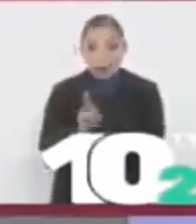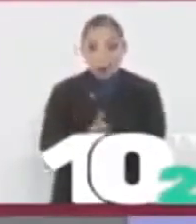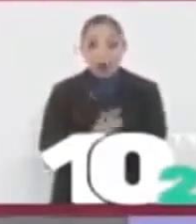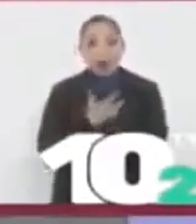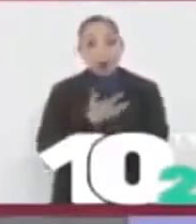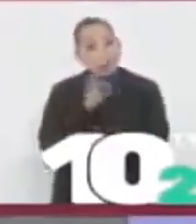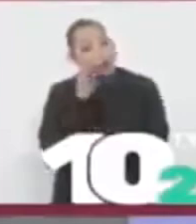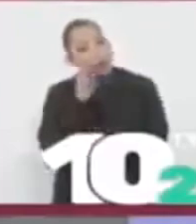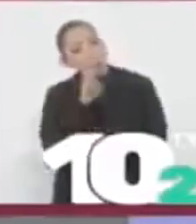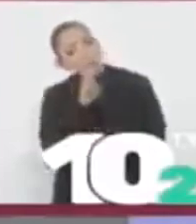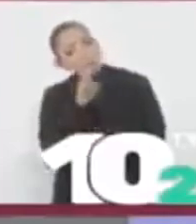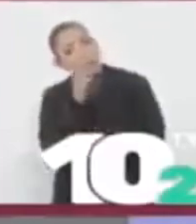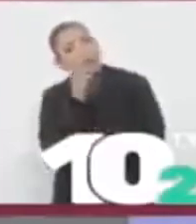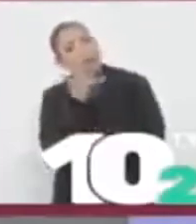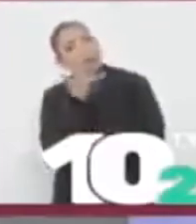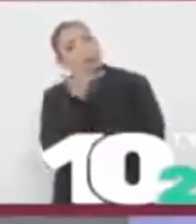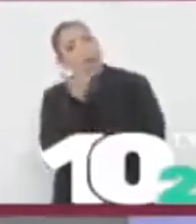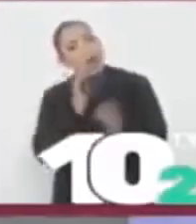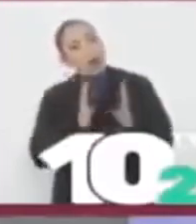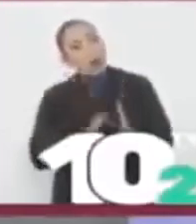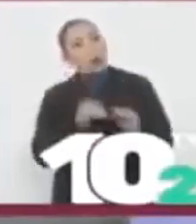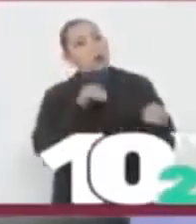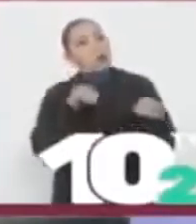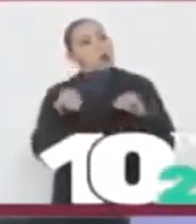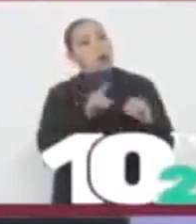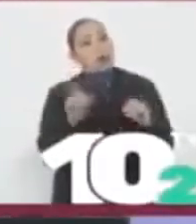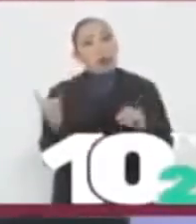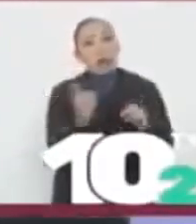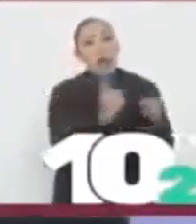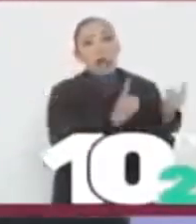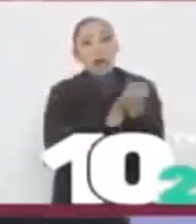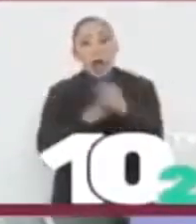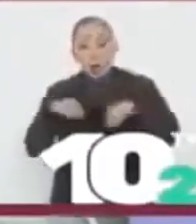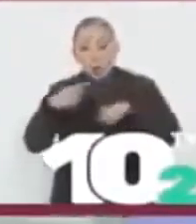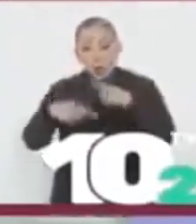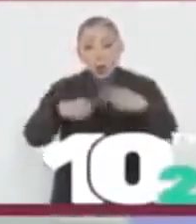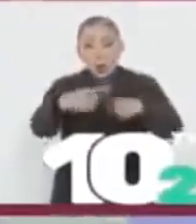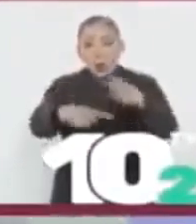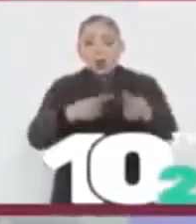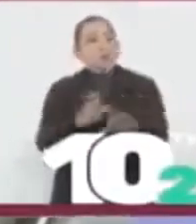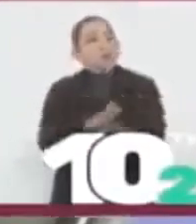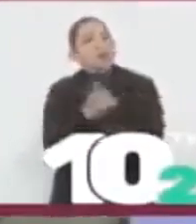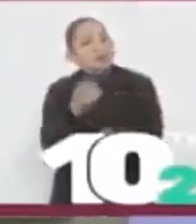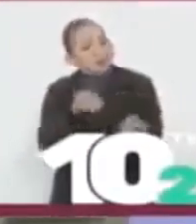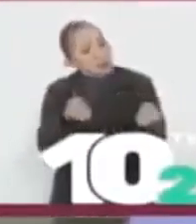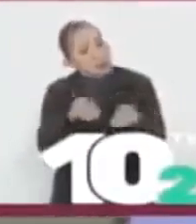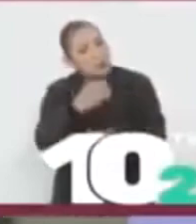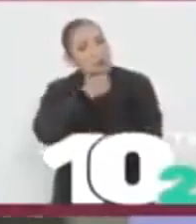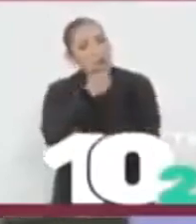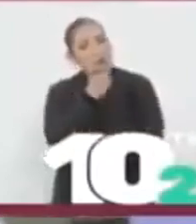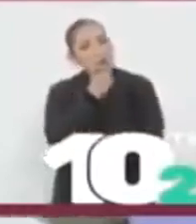Diariamente, tenemos la oportunidad de observar cuerpos en movimiento. ¿Por qué se mueven?